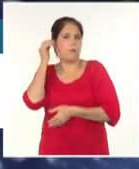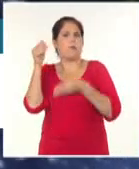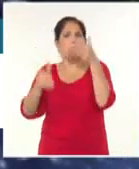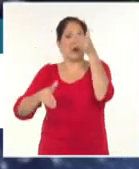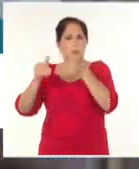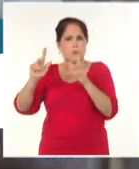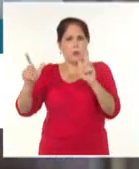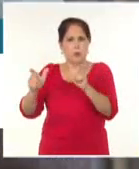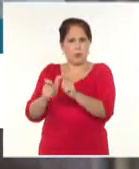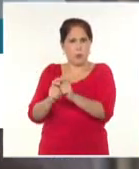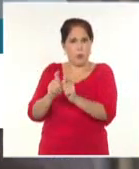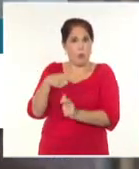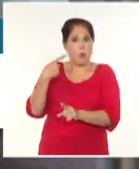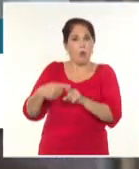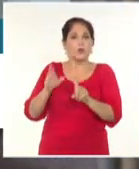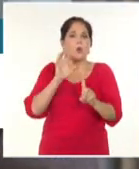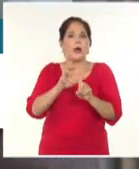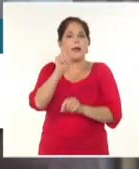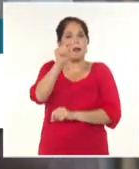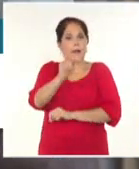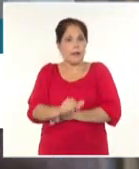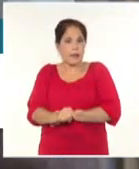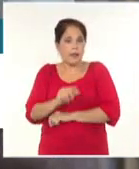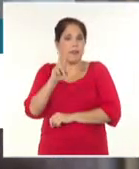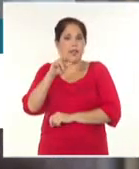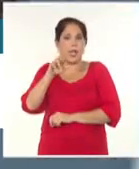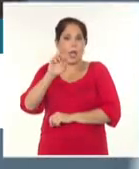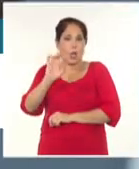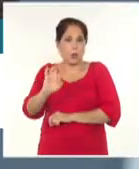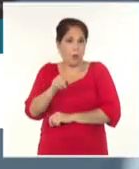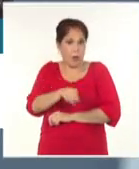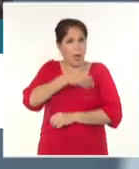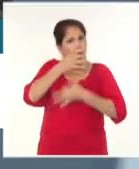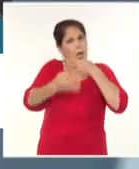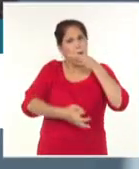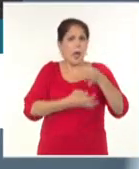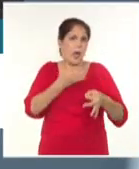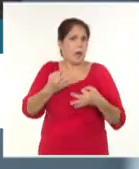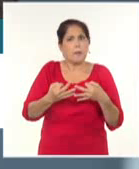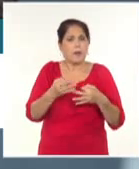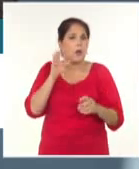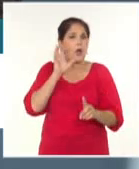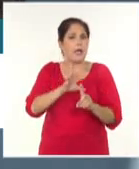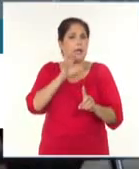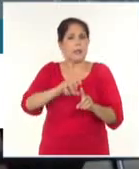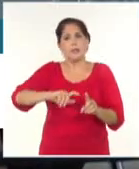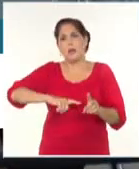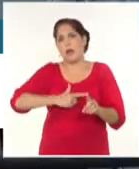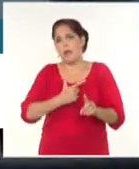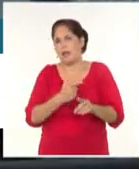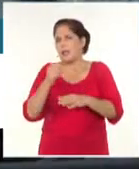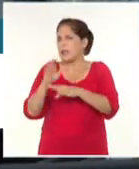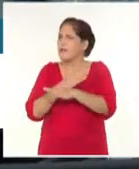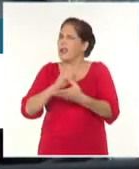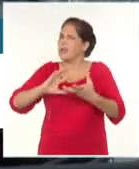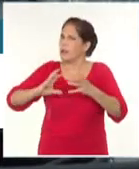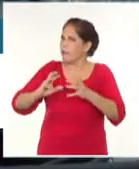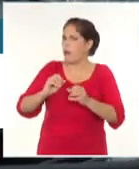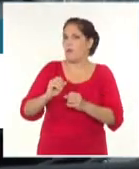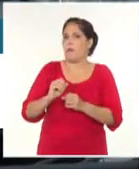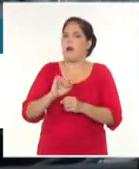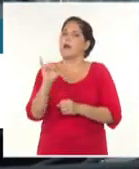El ensayista y crítico Virgilio López Lemus disertó sobre el fenómeno de la crítica de arte desde diferentes aristas